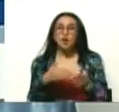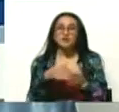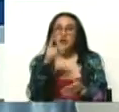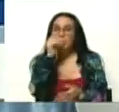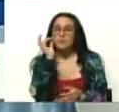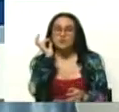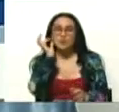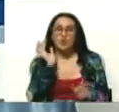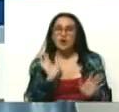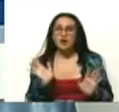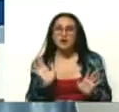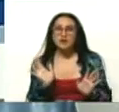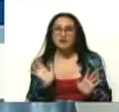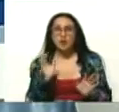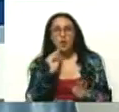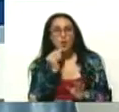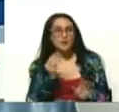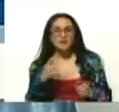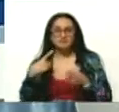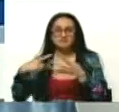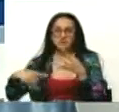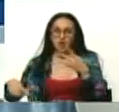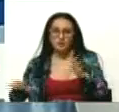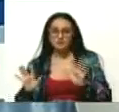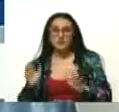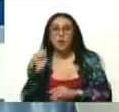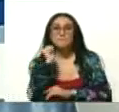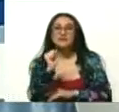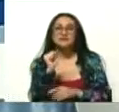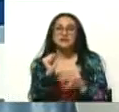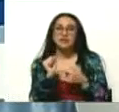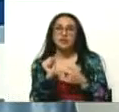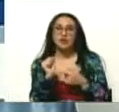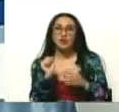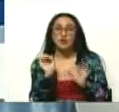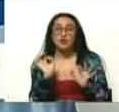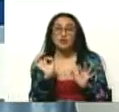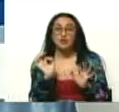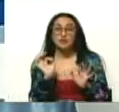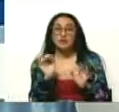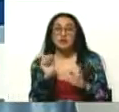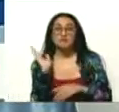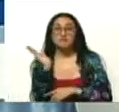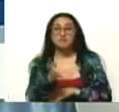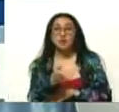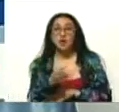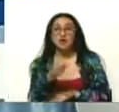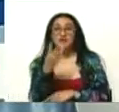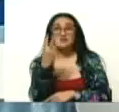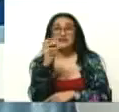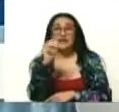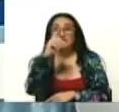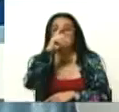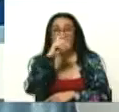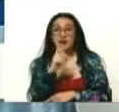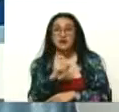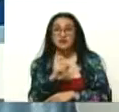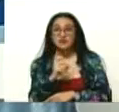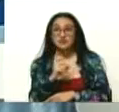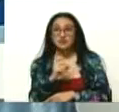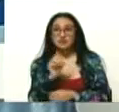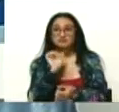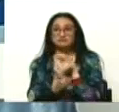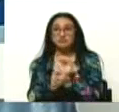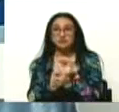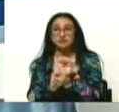mujeres, jóvenes, etcétera. Quiero destacar, por ejemplo, la condena a 30 años de